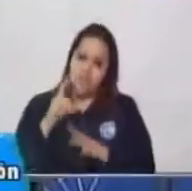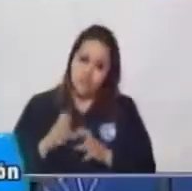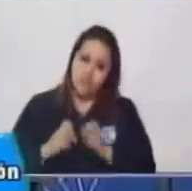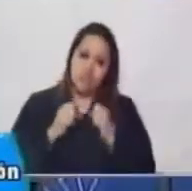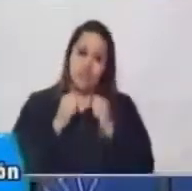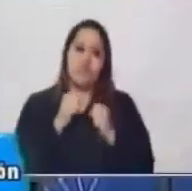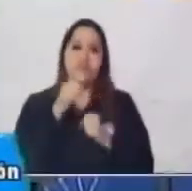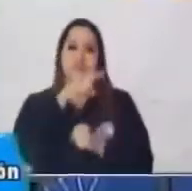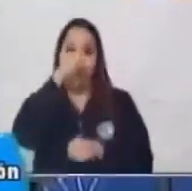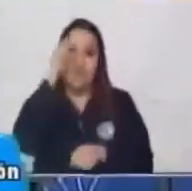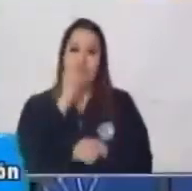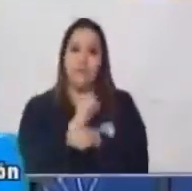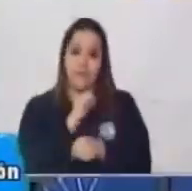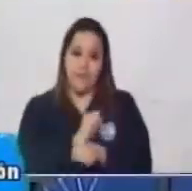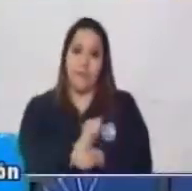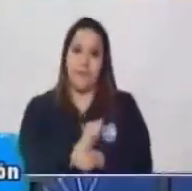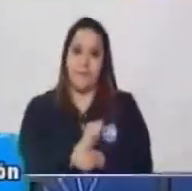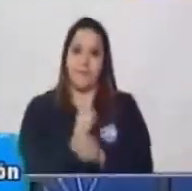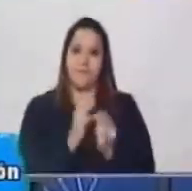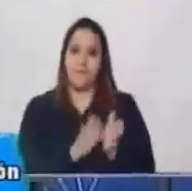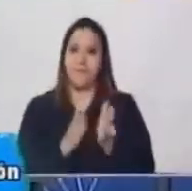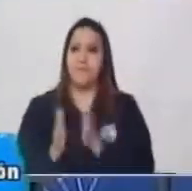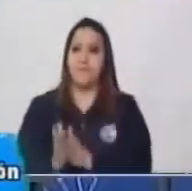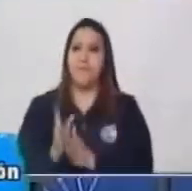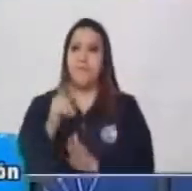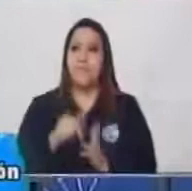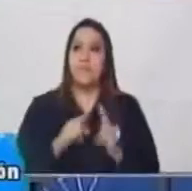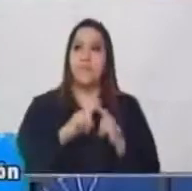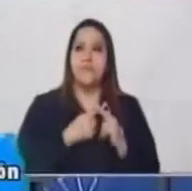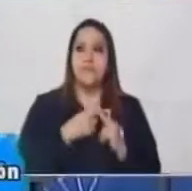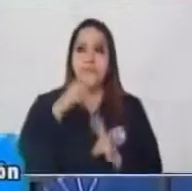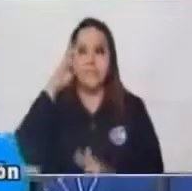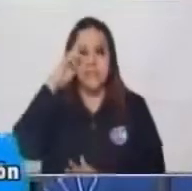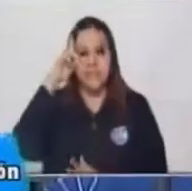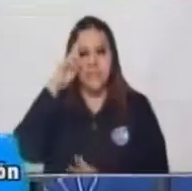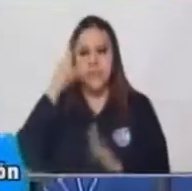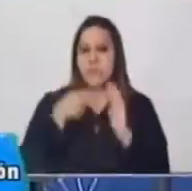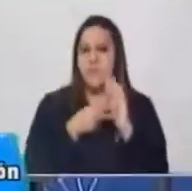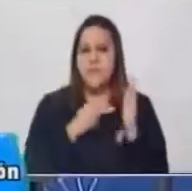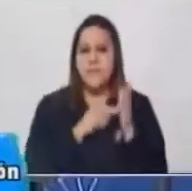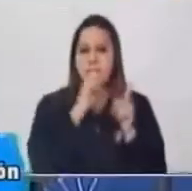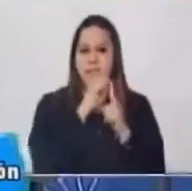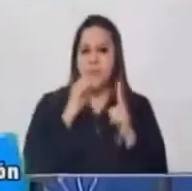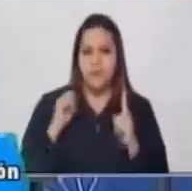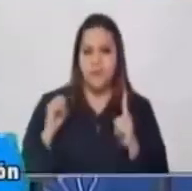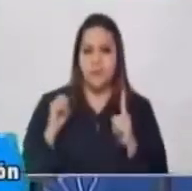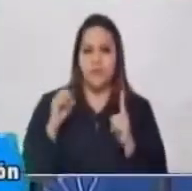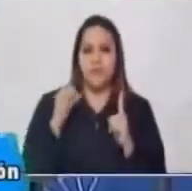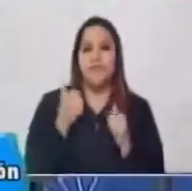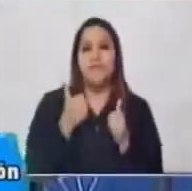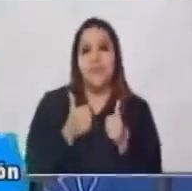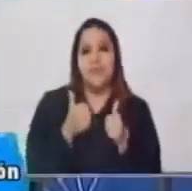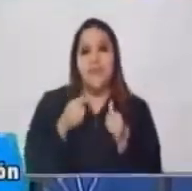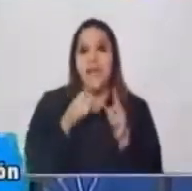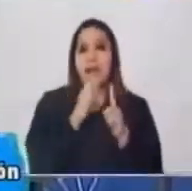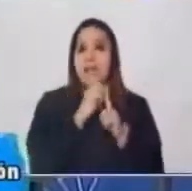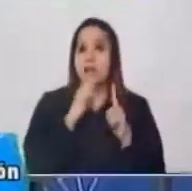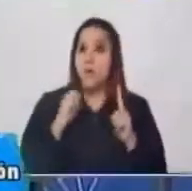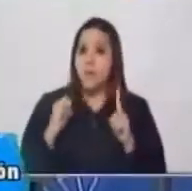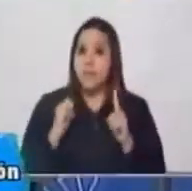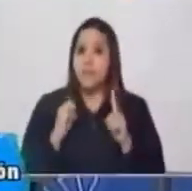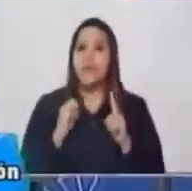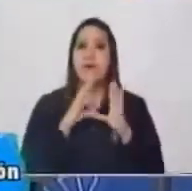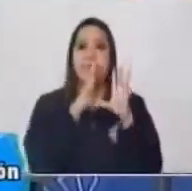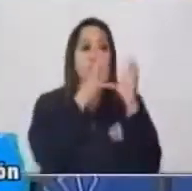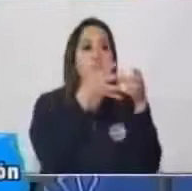trabaja. Ahora vamos a dar inicio. ¿Te recuerdas qué es la oración? Muy bien. La oración es un